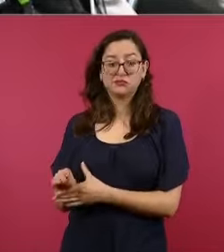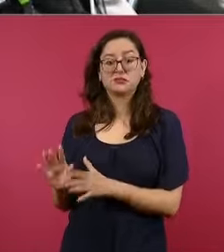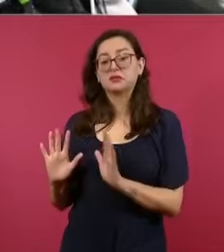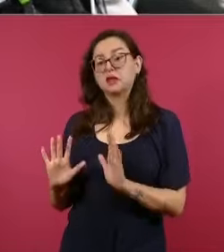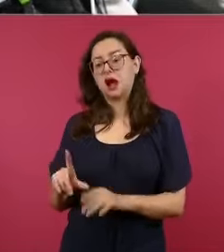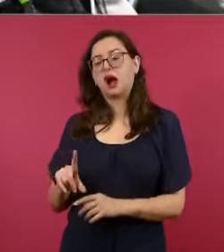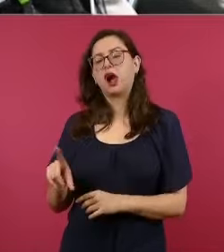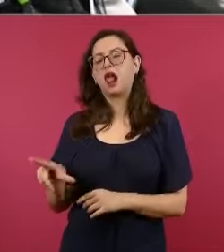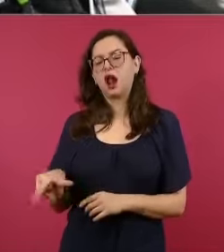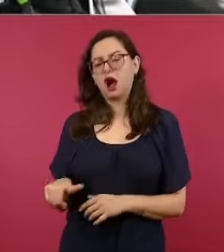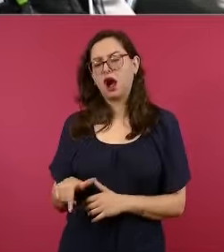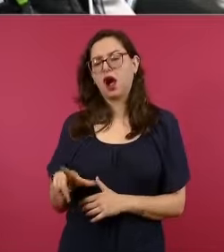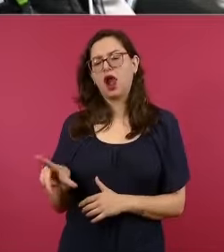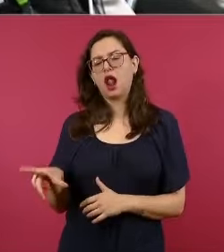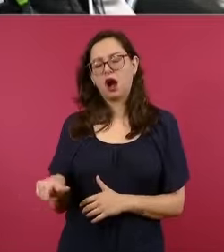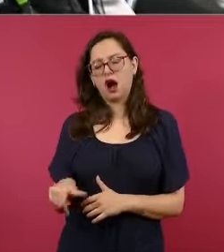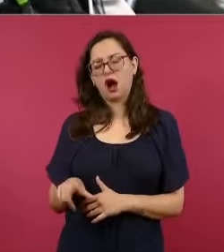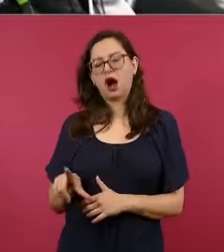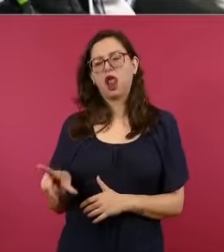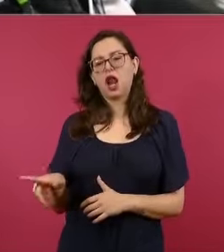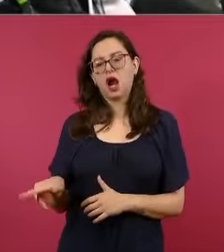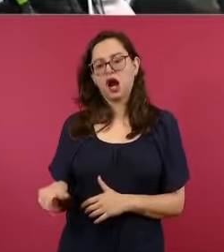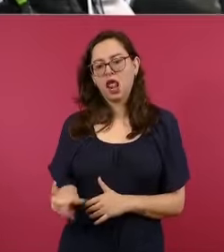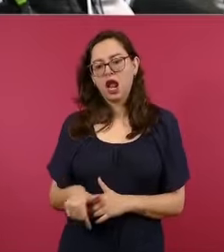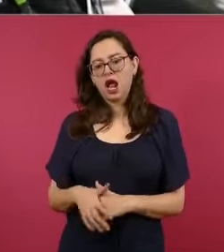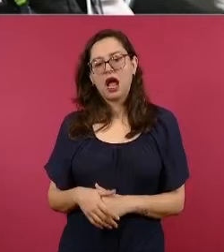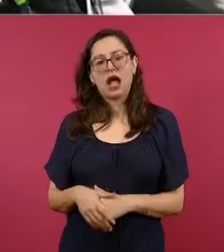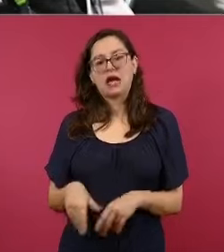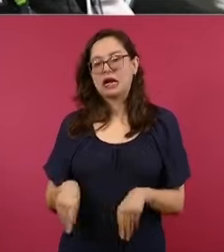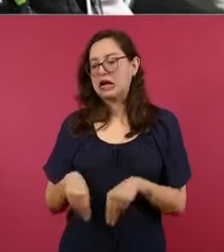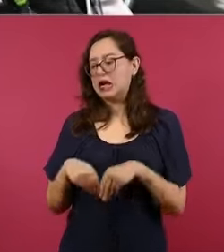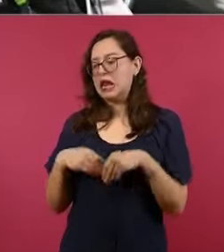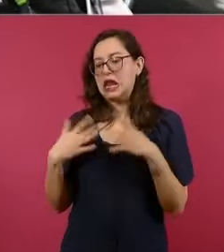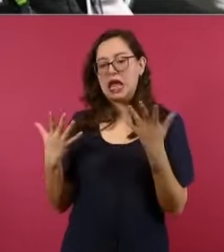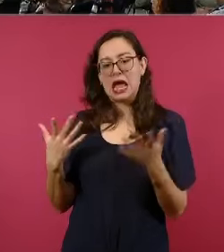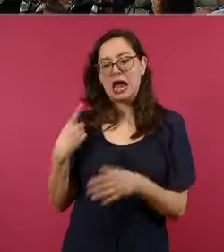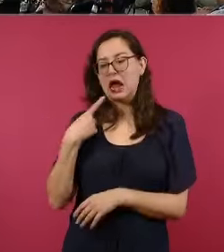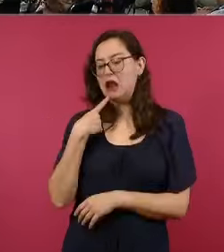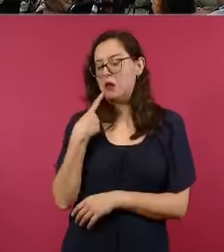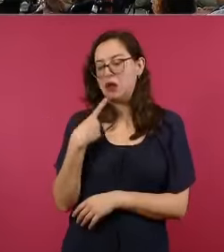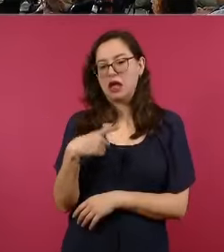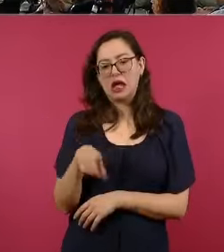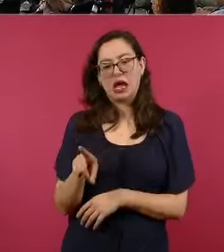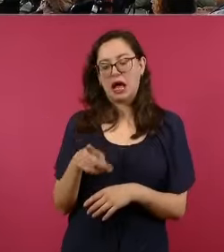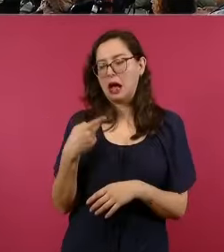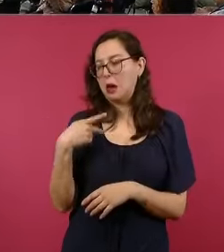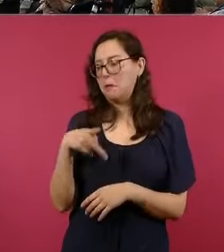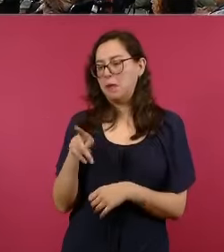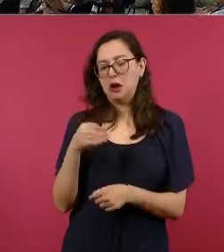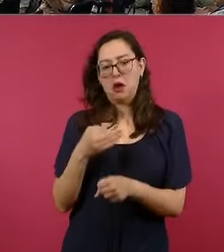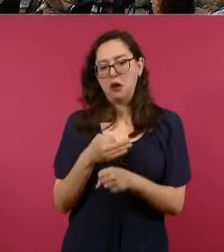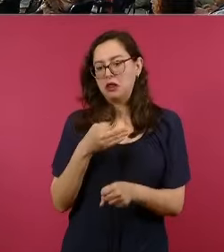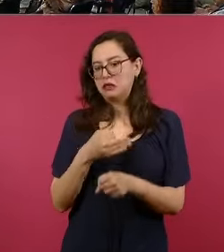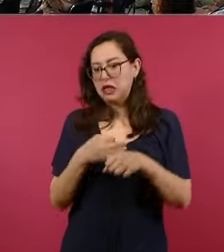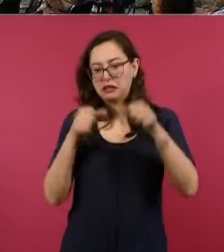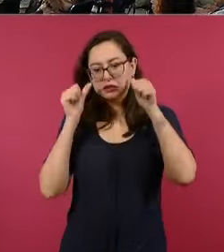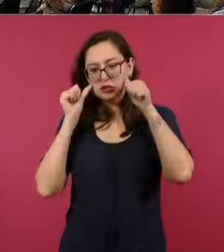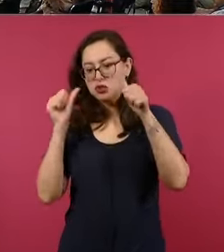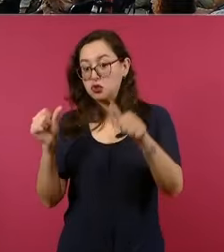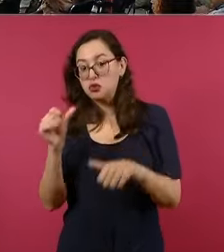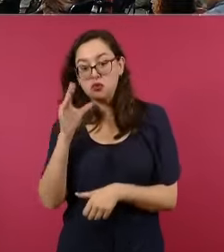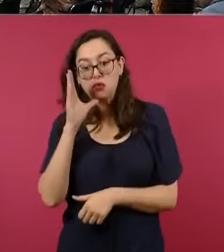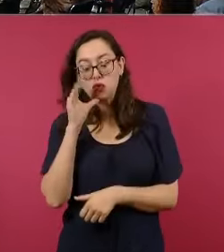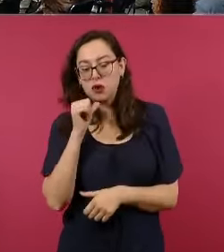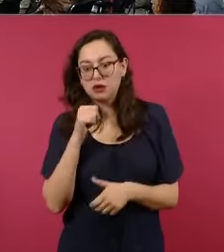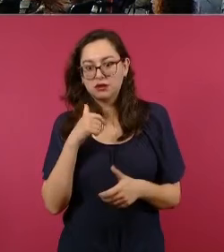proceso que están en observación que porque son tiempos electorales que pues no se les puede dar tampoco la atención y bueno infinidad de cosas